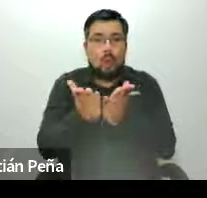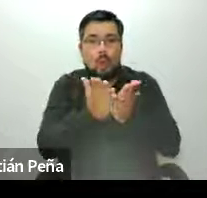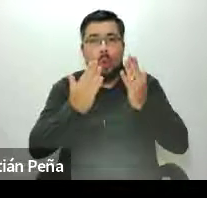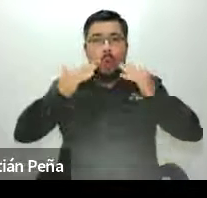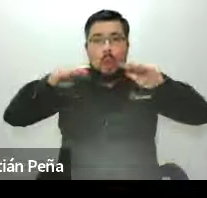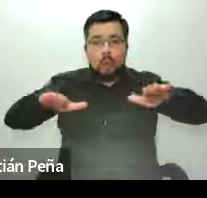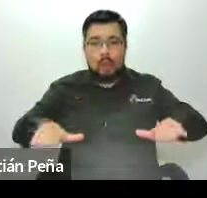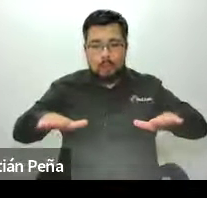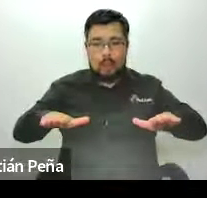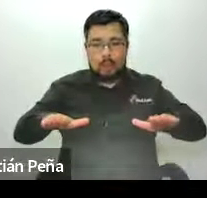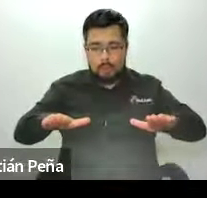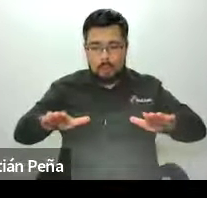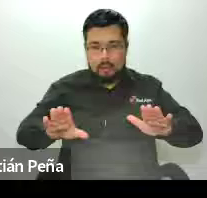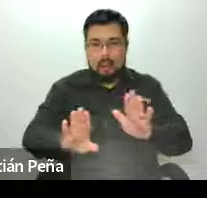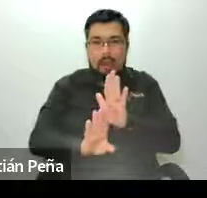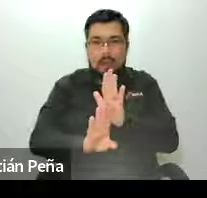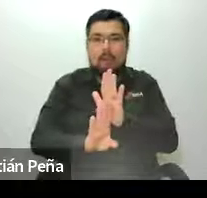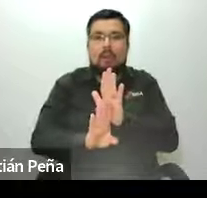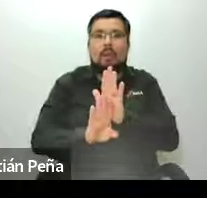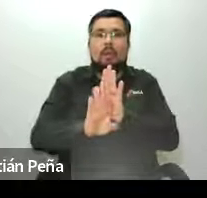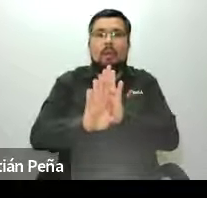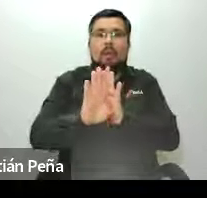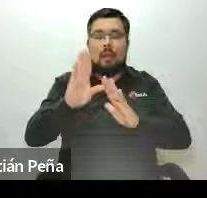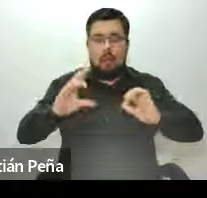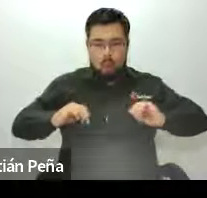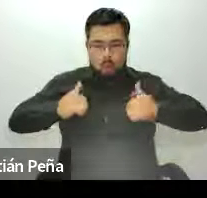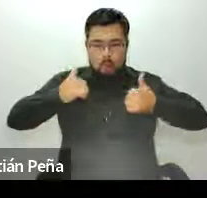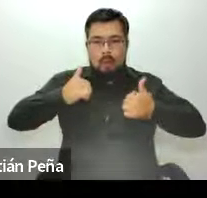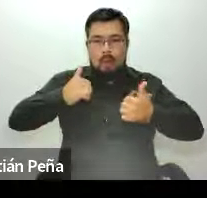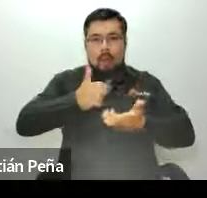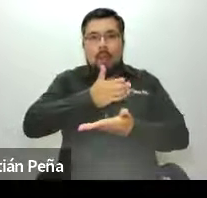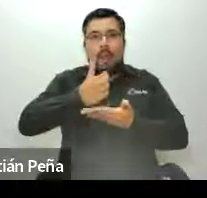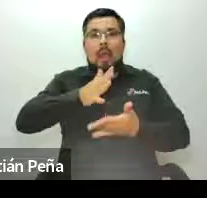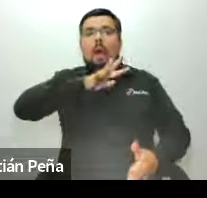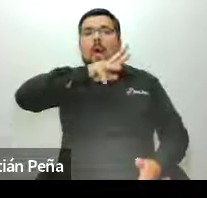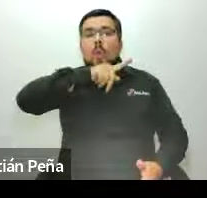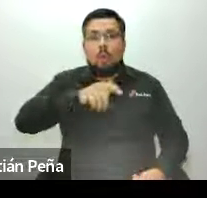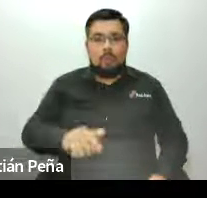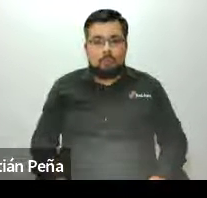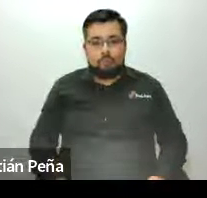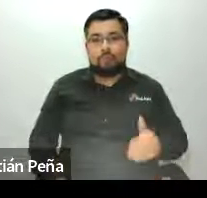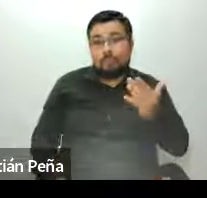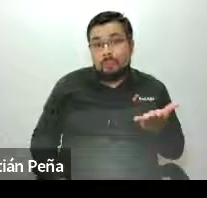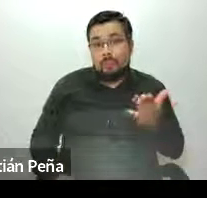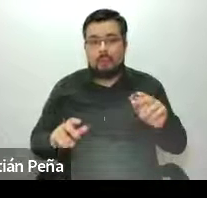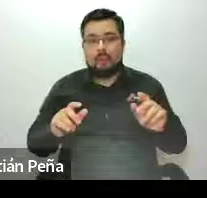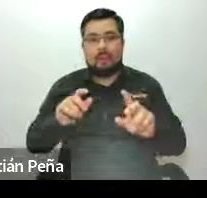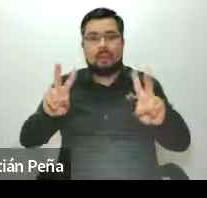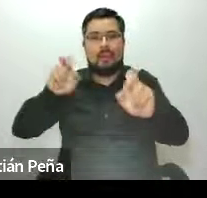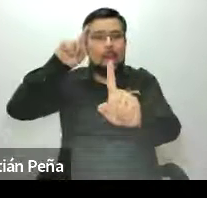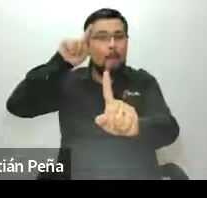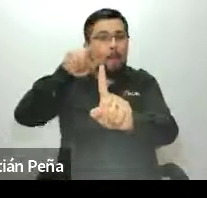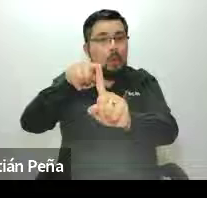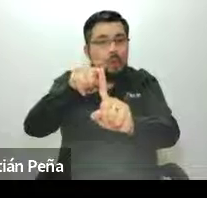Y eso para entonces mostrar cómo aquí se ponen en juego esos criterios de priorización porque nosotros también creemos que pensando en